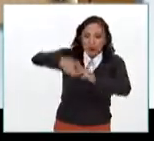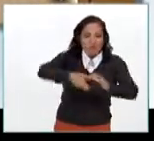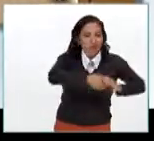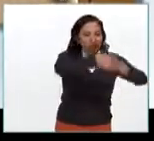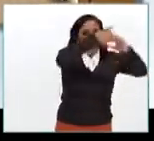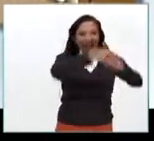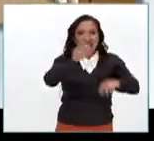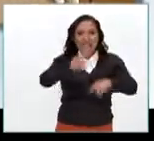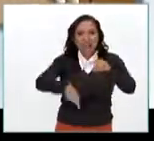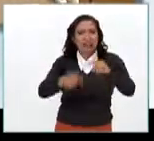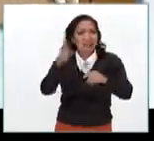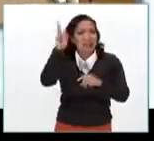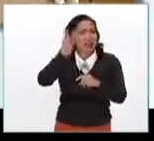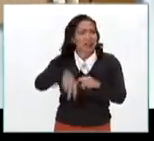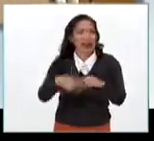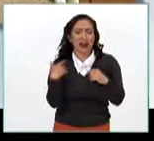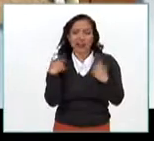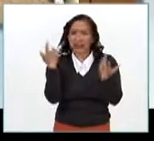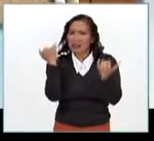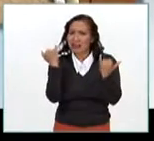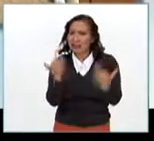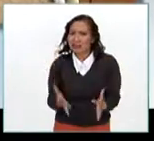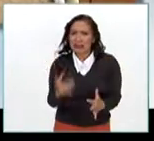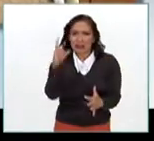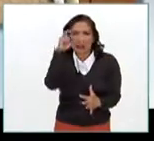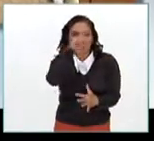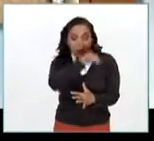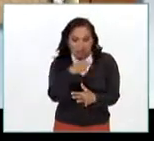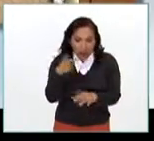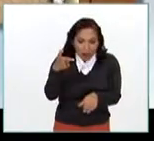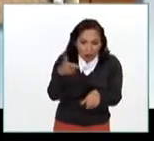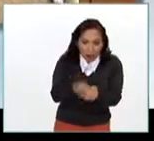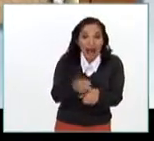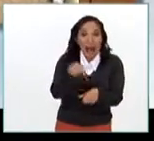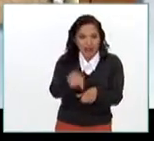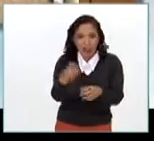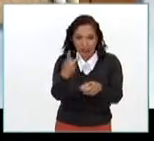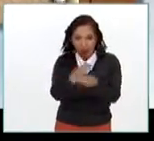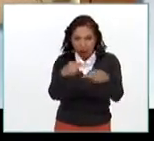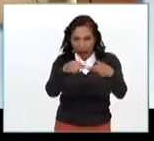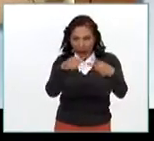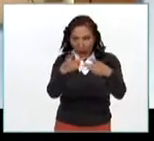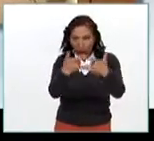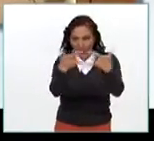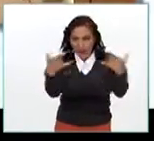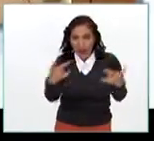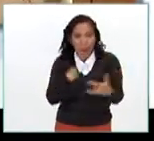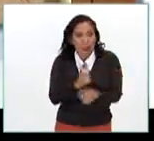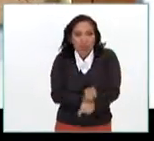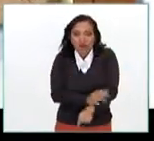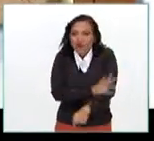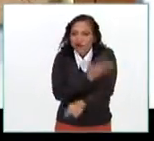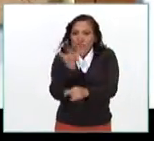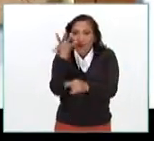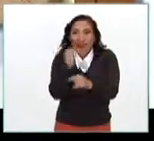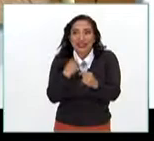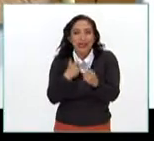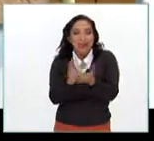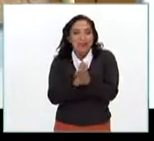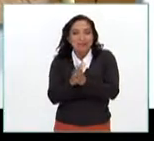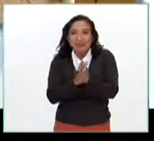y es una tarea titánica. Esa es la segunda parte del libro. Fíjate y qué es maravilloso. emocionante, Claro.